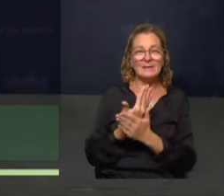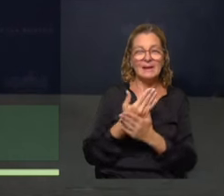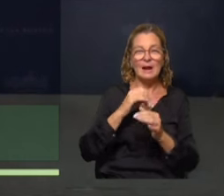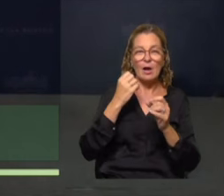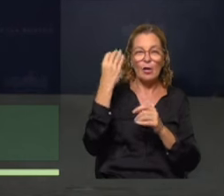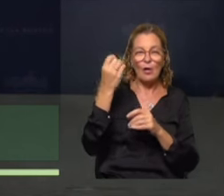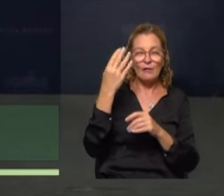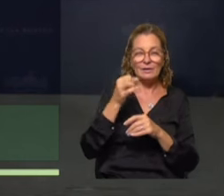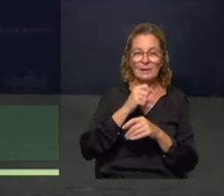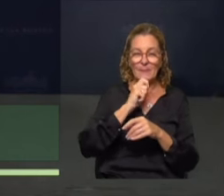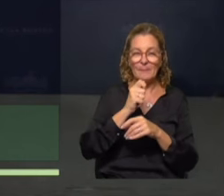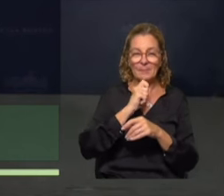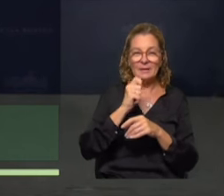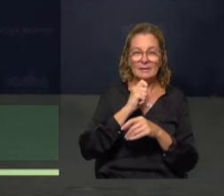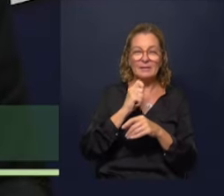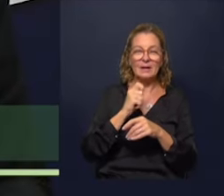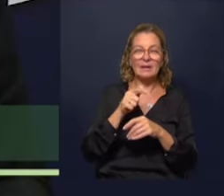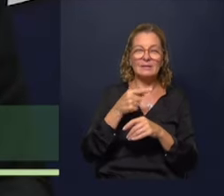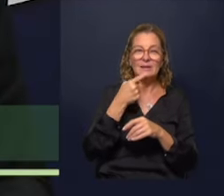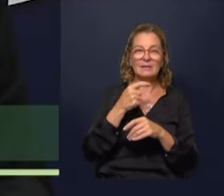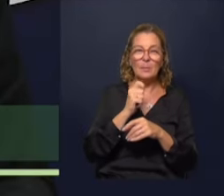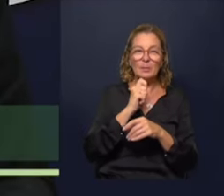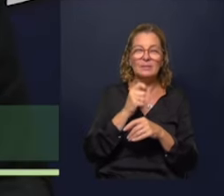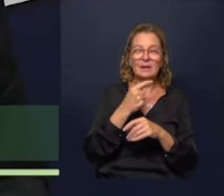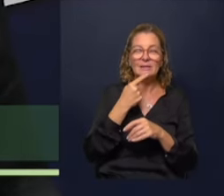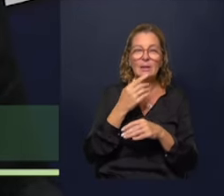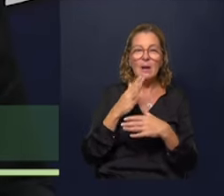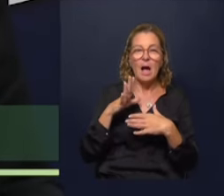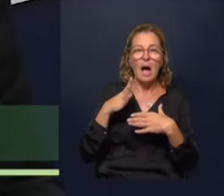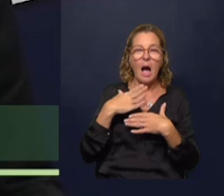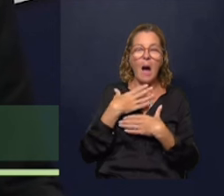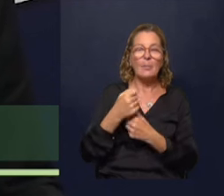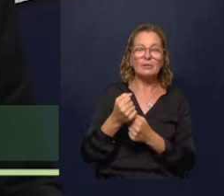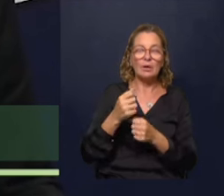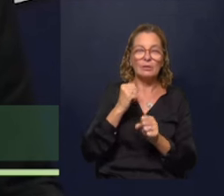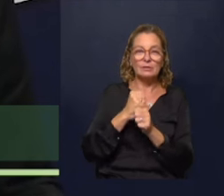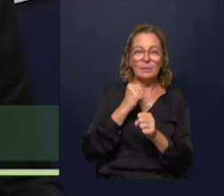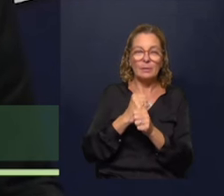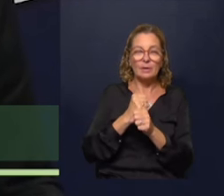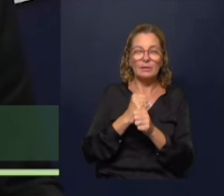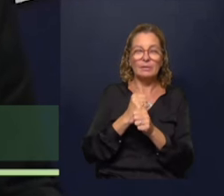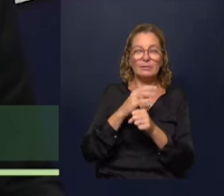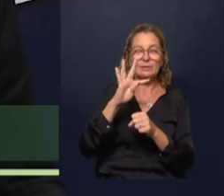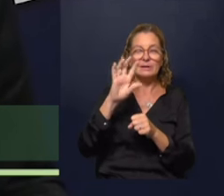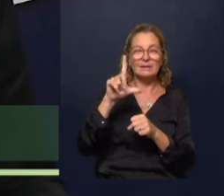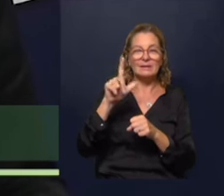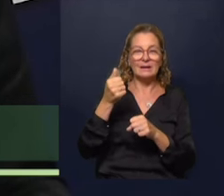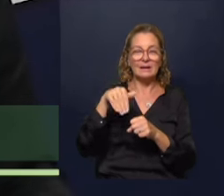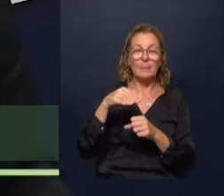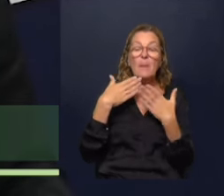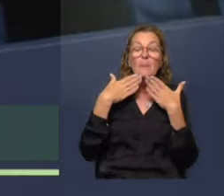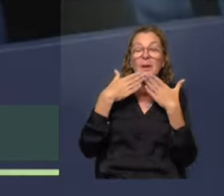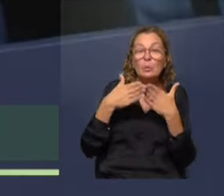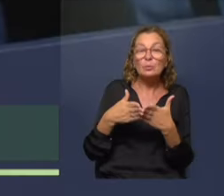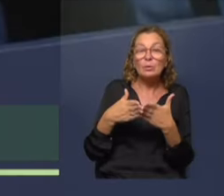conferencia del vocero de prensa Manuel Adorni, los periodistas se solidarizaron con los trabajadores de TELAM y se le preguntó a Manuel